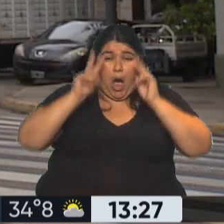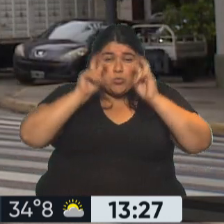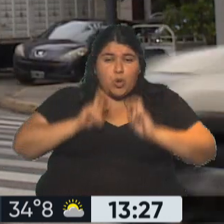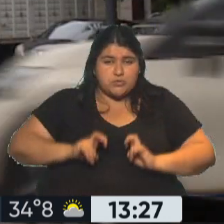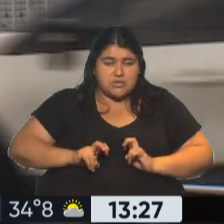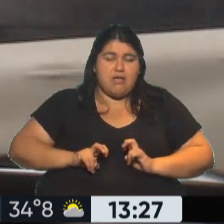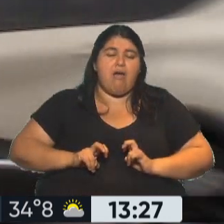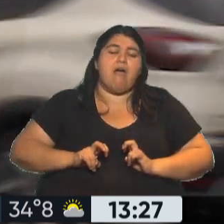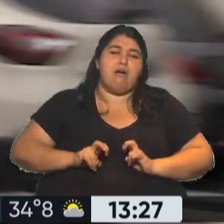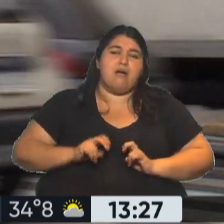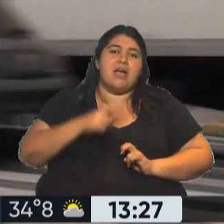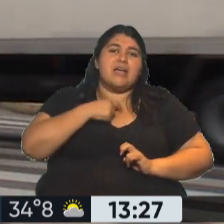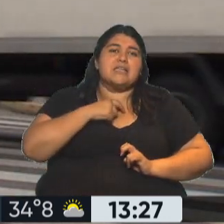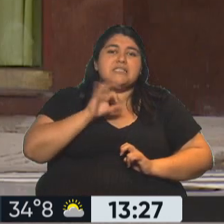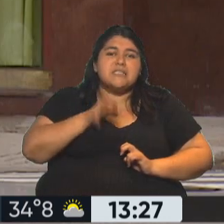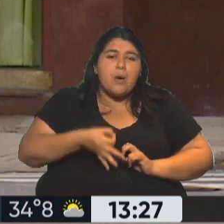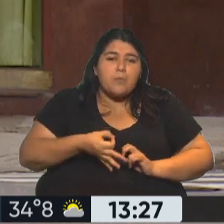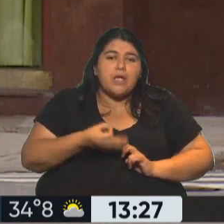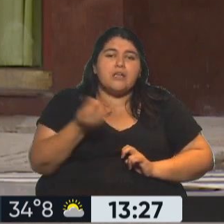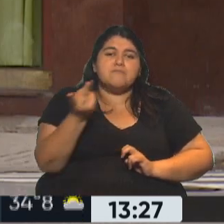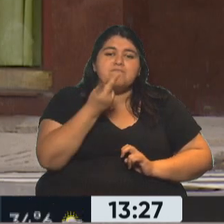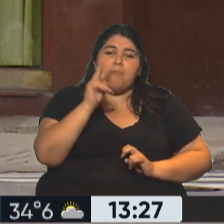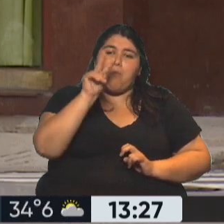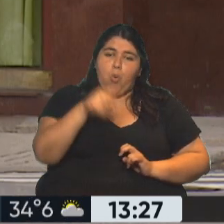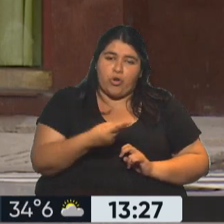determinar la causa de estas dos muertes. Más noticias.